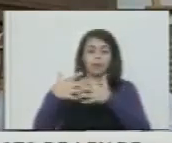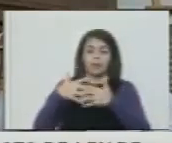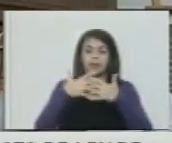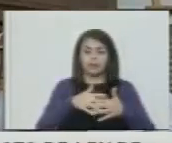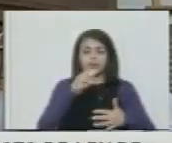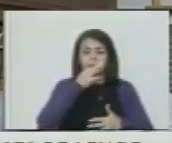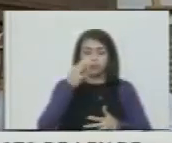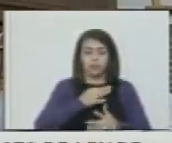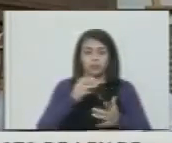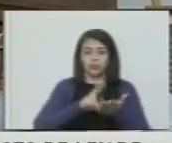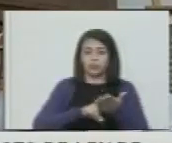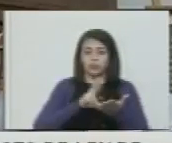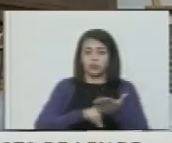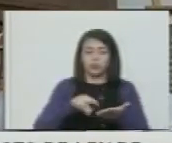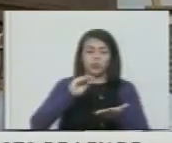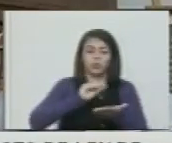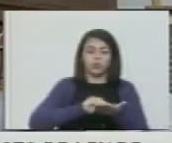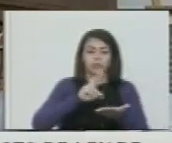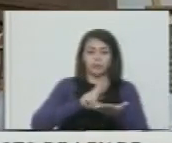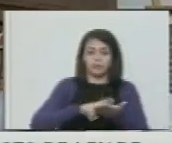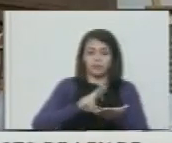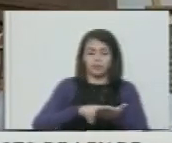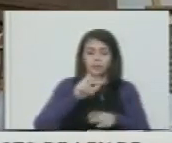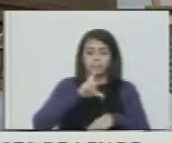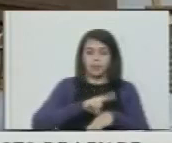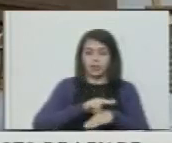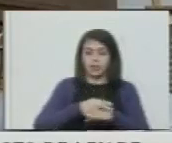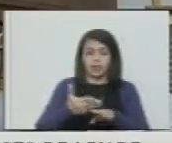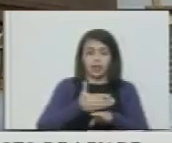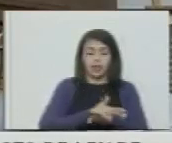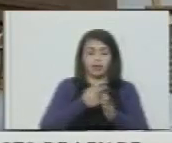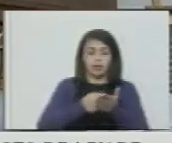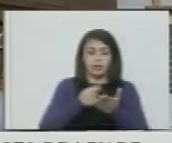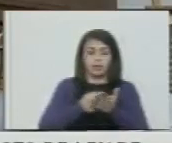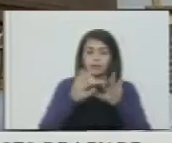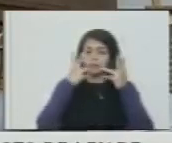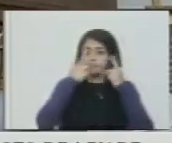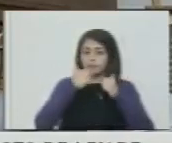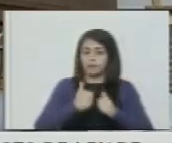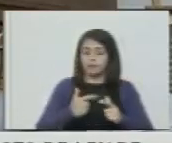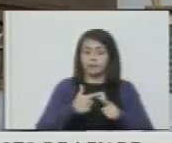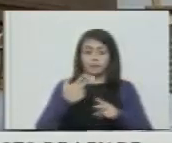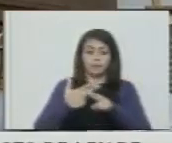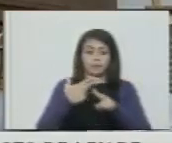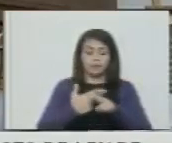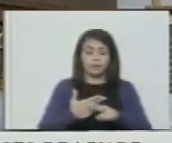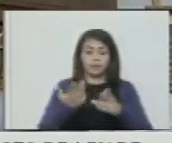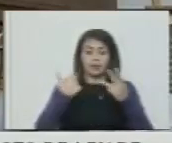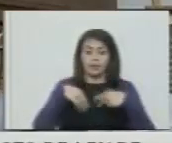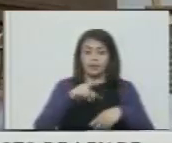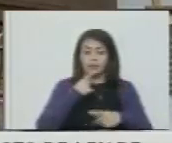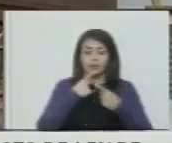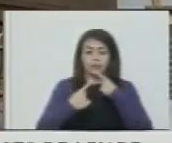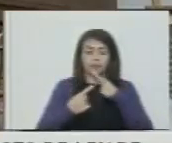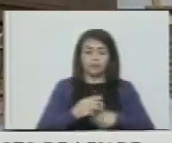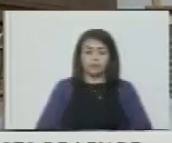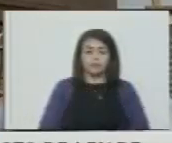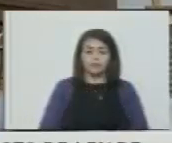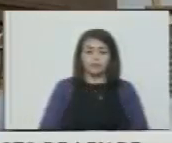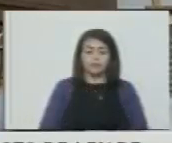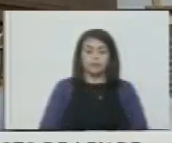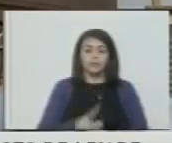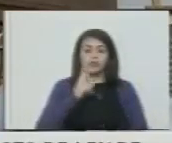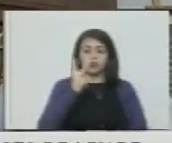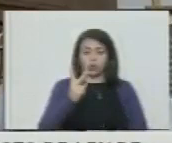para empresas de seguros, de reaseguros, de medicina prepagada y administradoras de riesgos, según